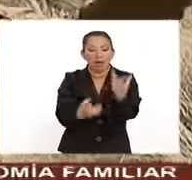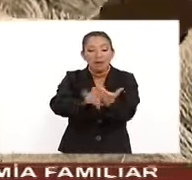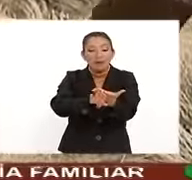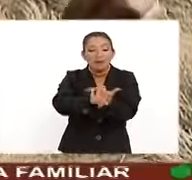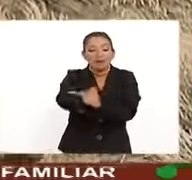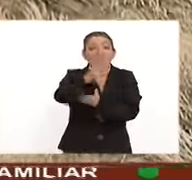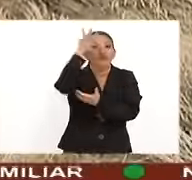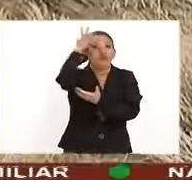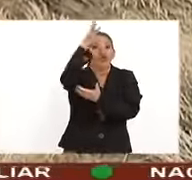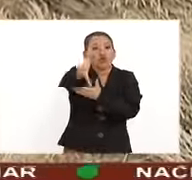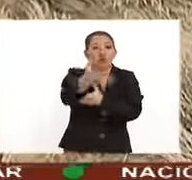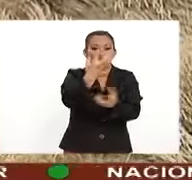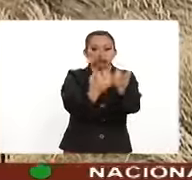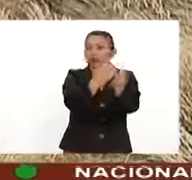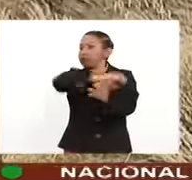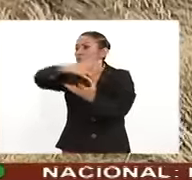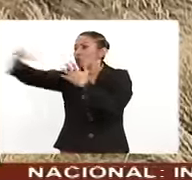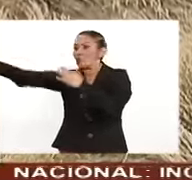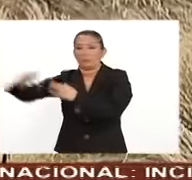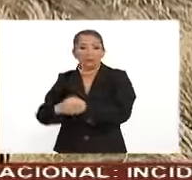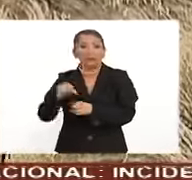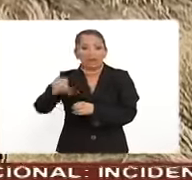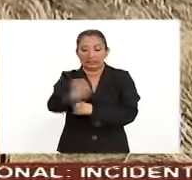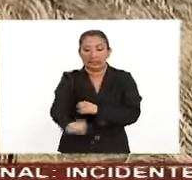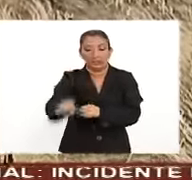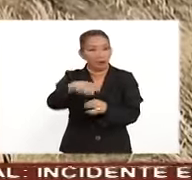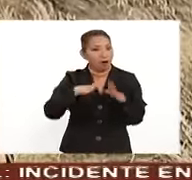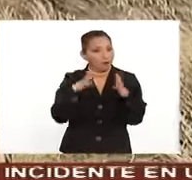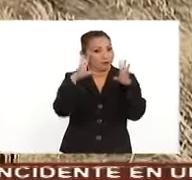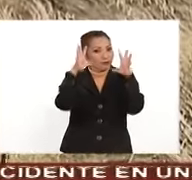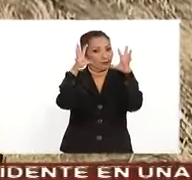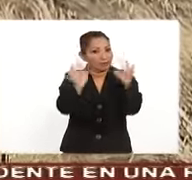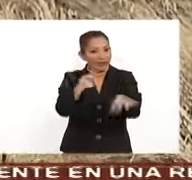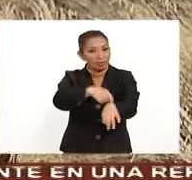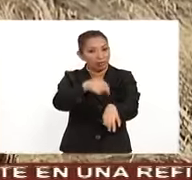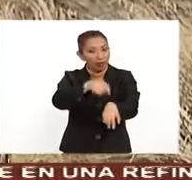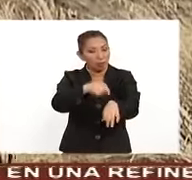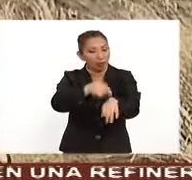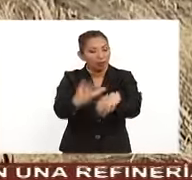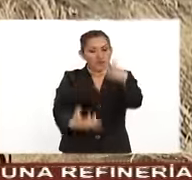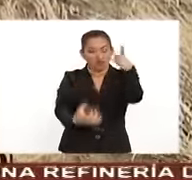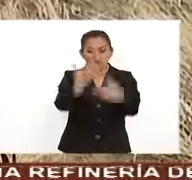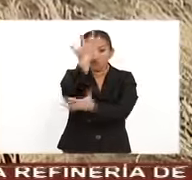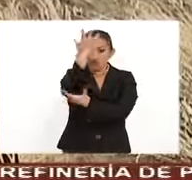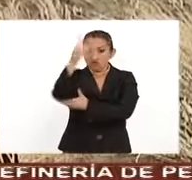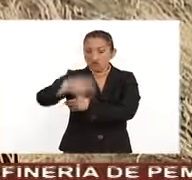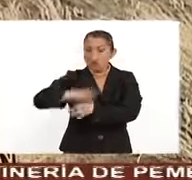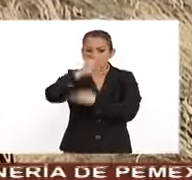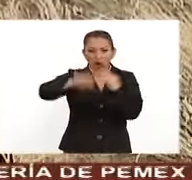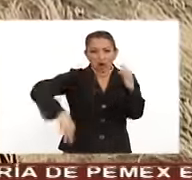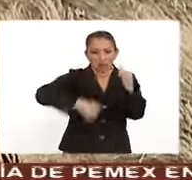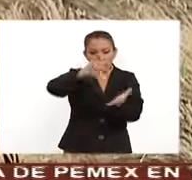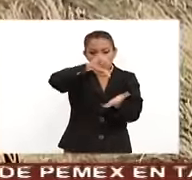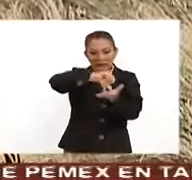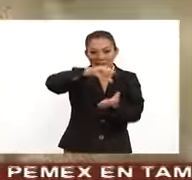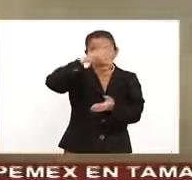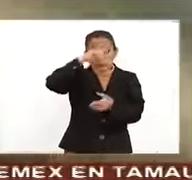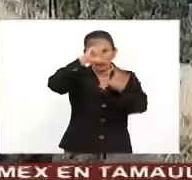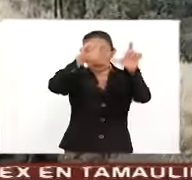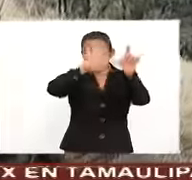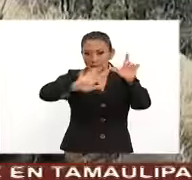prevenir incendios futuros, ya que este sábado comienza de manera oficial la temporada de incendios forestales en toda la zona centro del